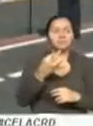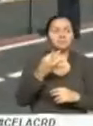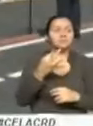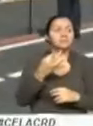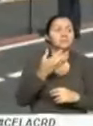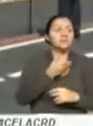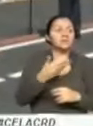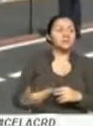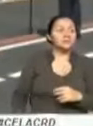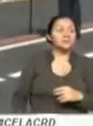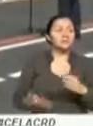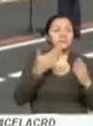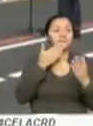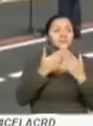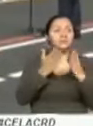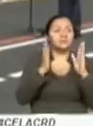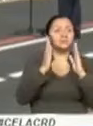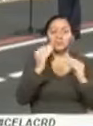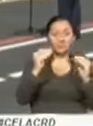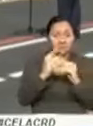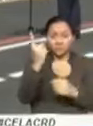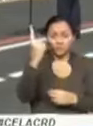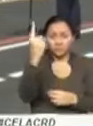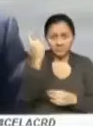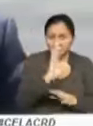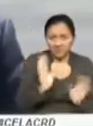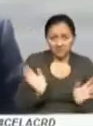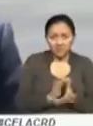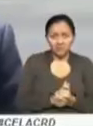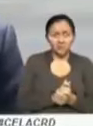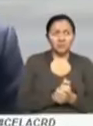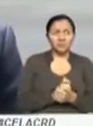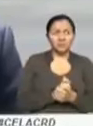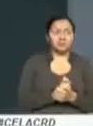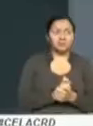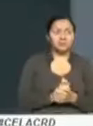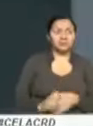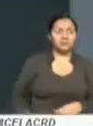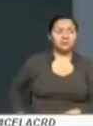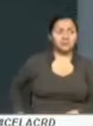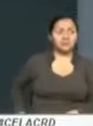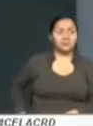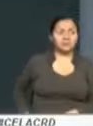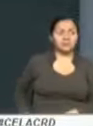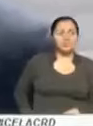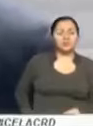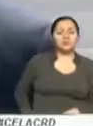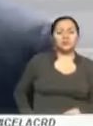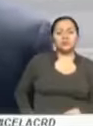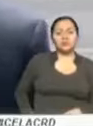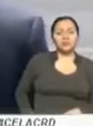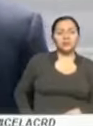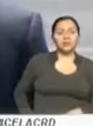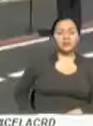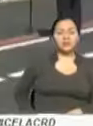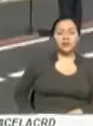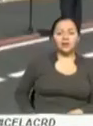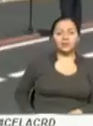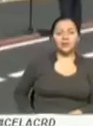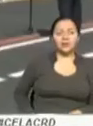gracias por la atención. Y solo una pregunta, sí. Es solo un periodista, ¿se le va barato, pues, Rodríguez? No. Si alguien más tiene alguna pregunta, con todo gusto.